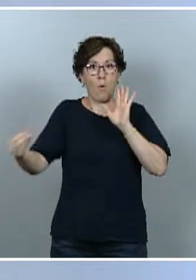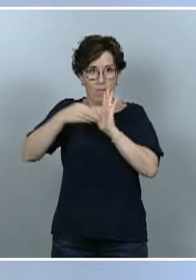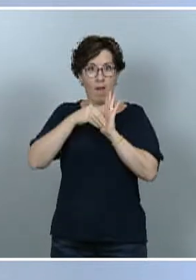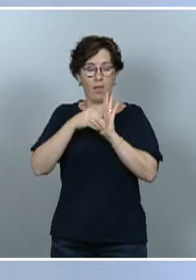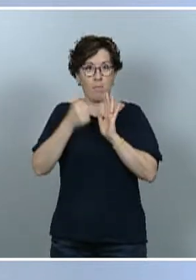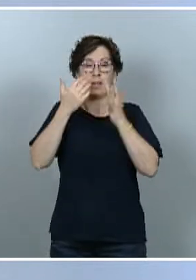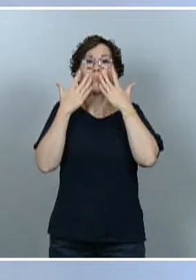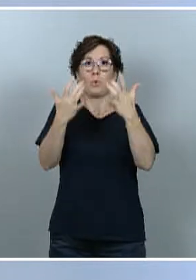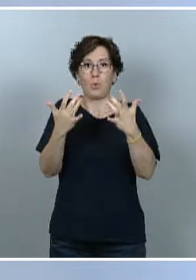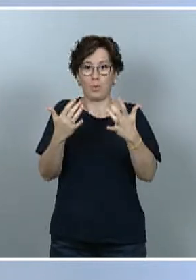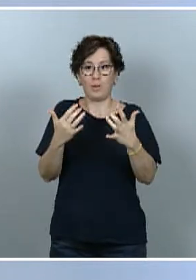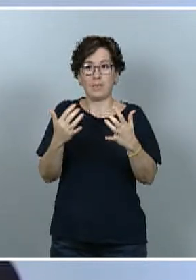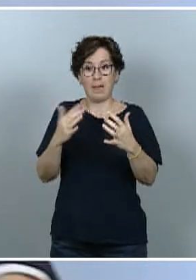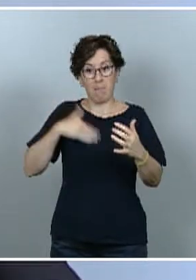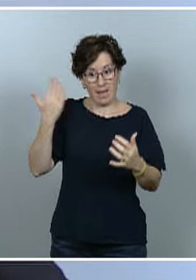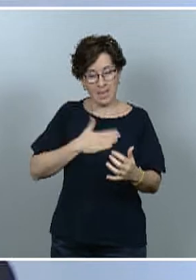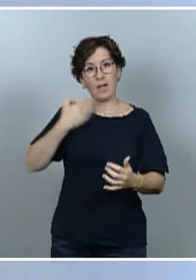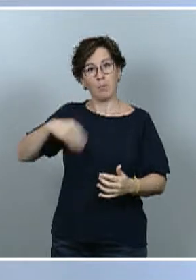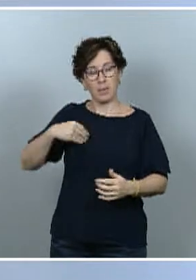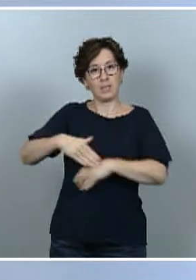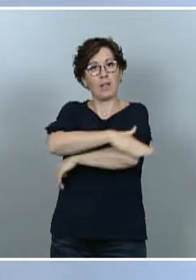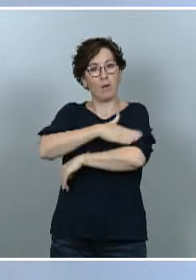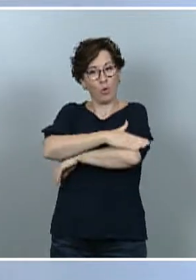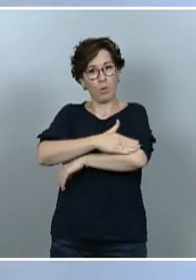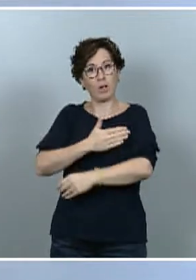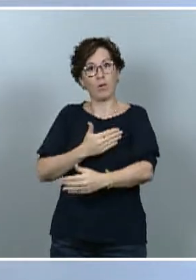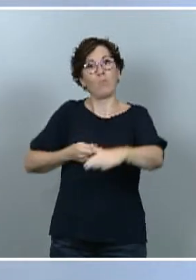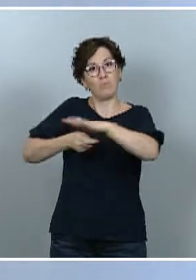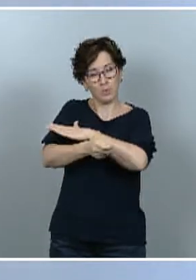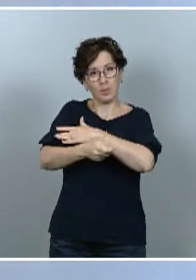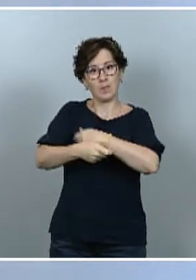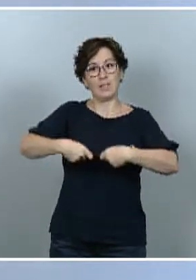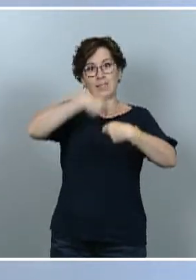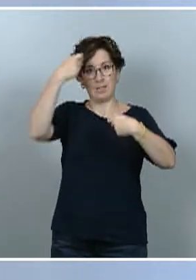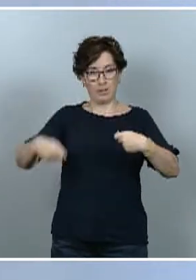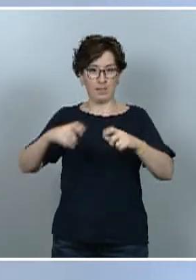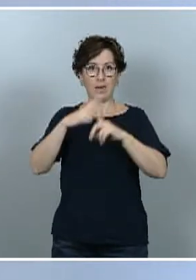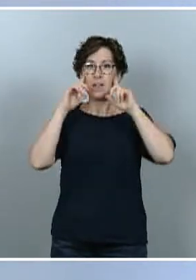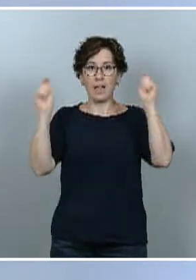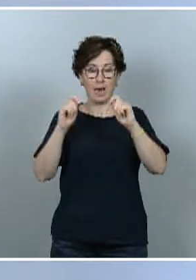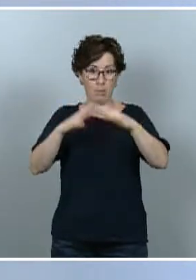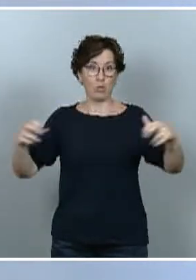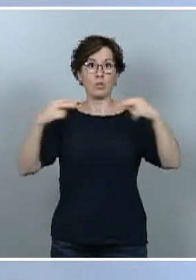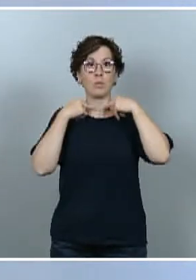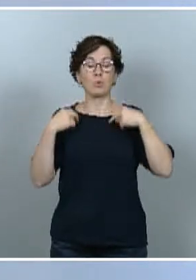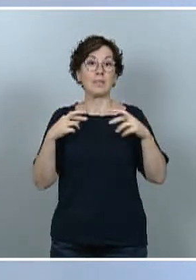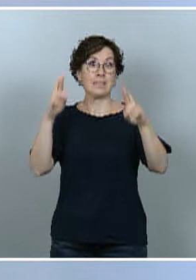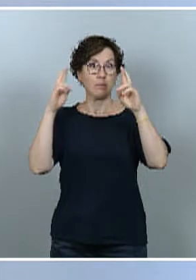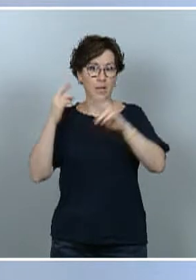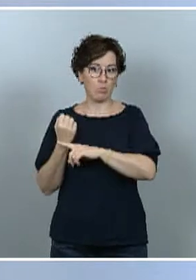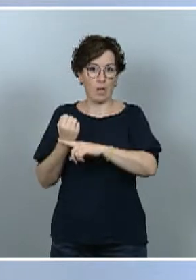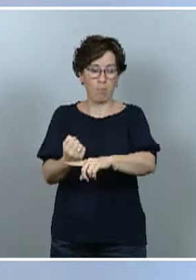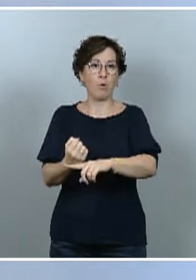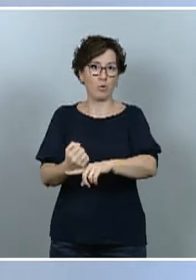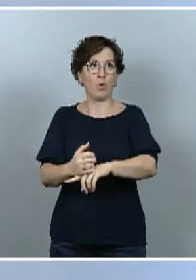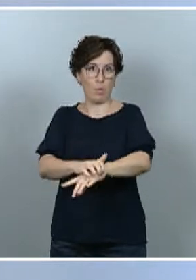esta solicitud que mañana el presidente del Gobierno defenderá ante el Congreso de los Diputados y que esperamos que obtenga un respaldo mayoritario de la